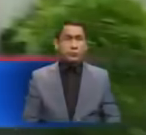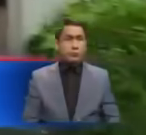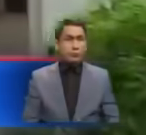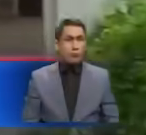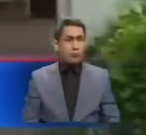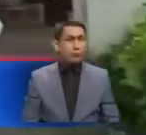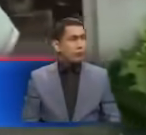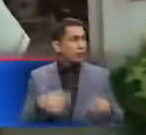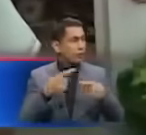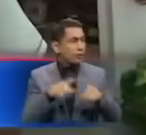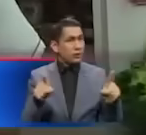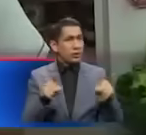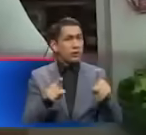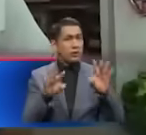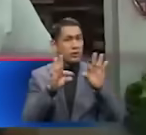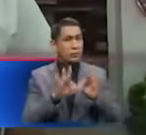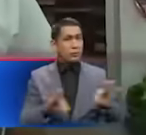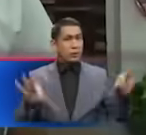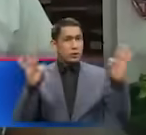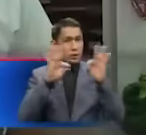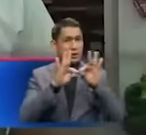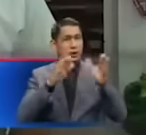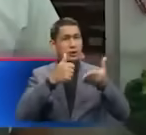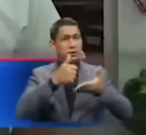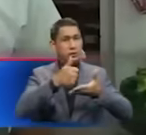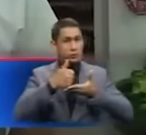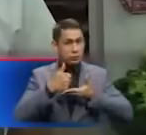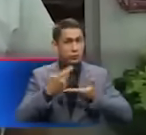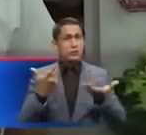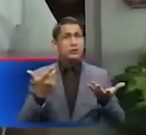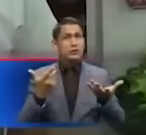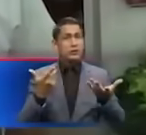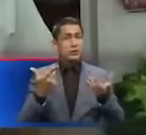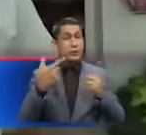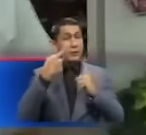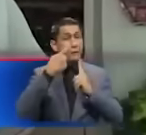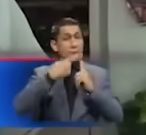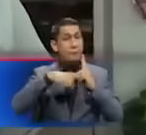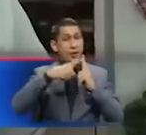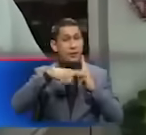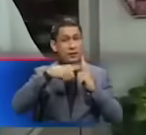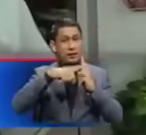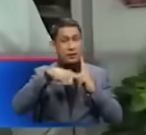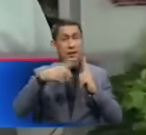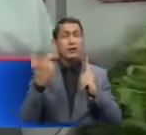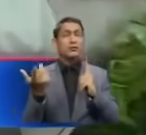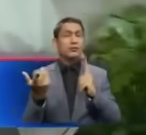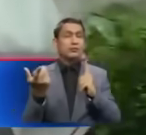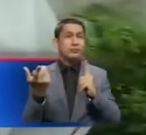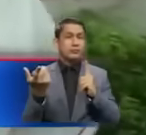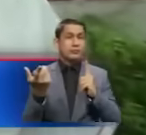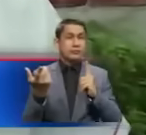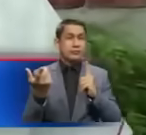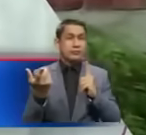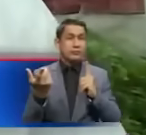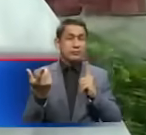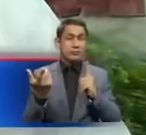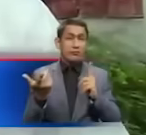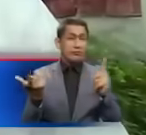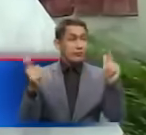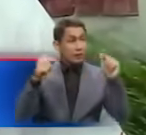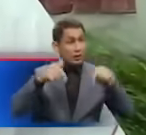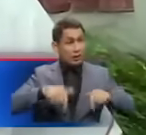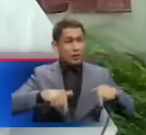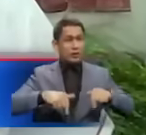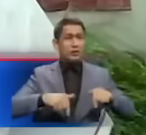nos ayuden a controlar los precios en los mercados mayoristas, que ellos son los que muchas de las veces por la